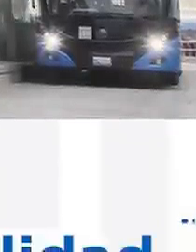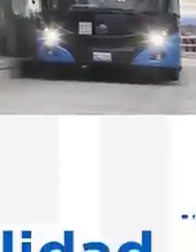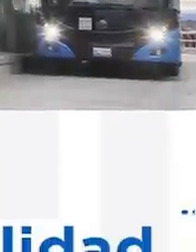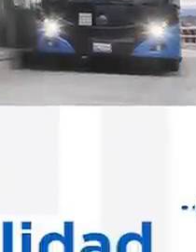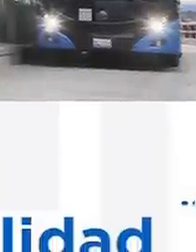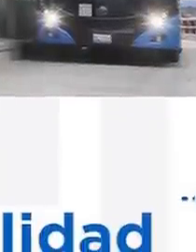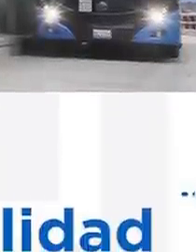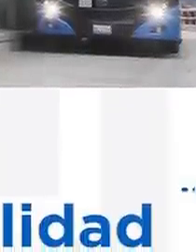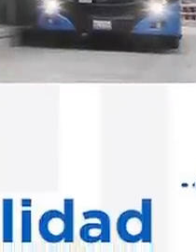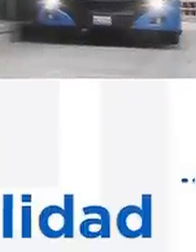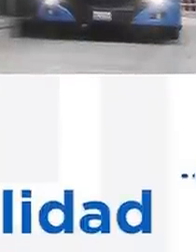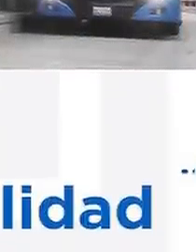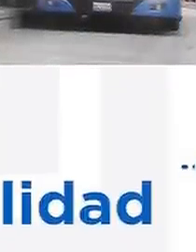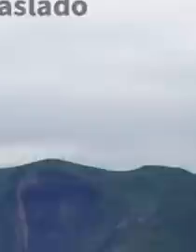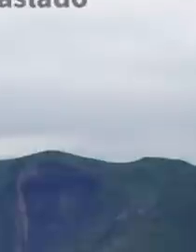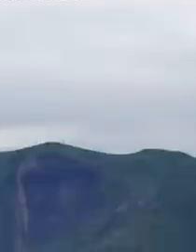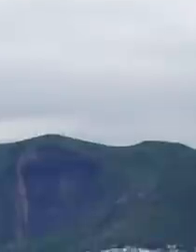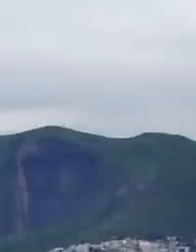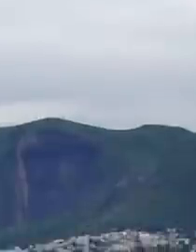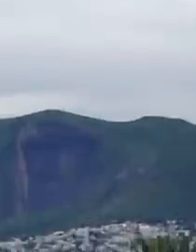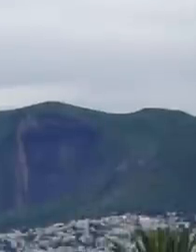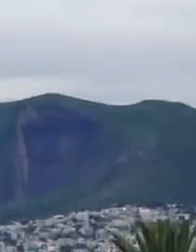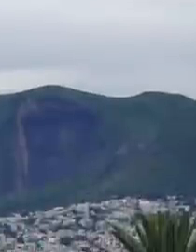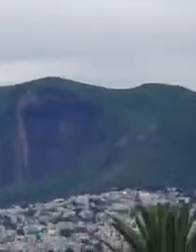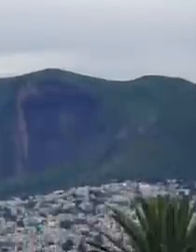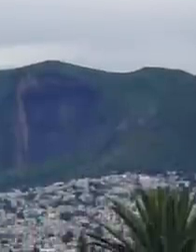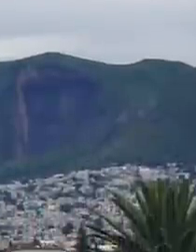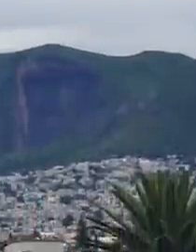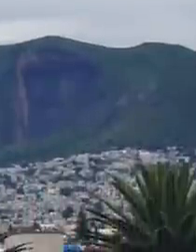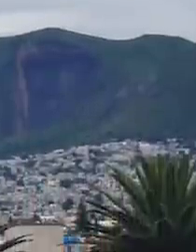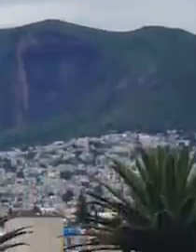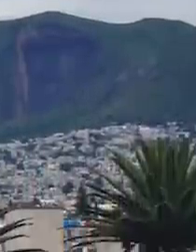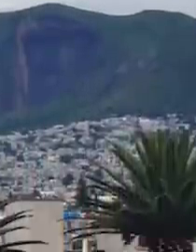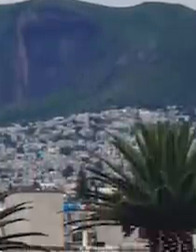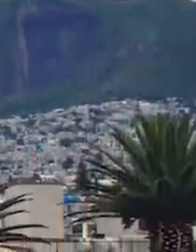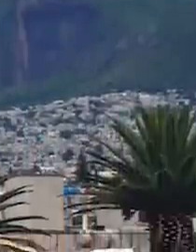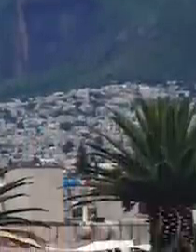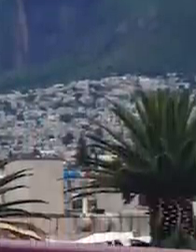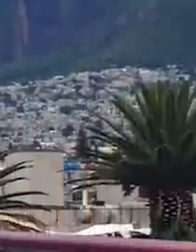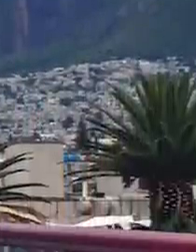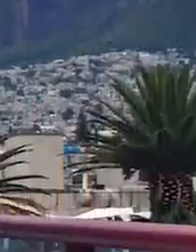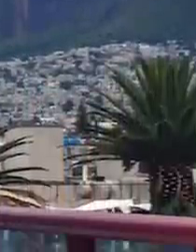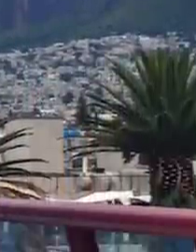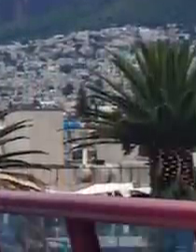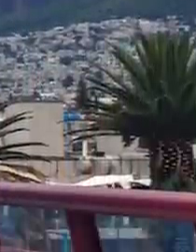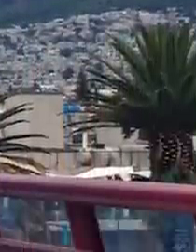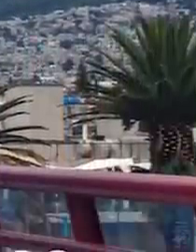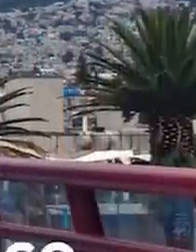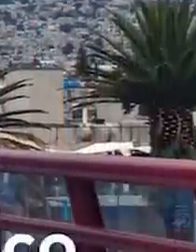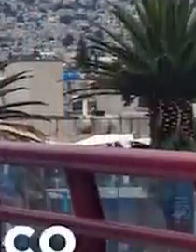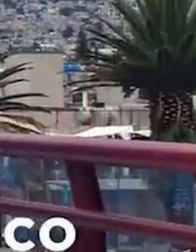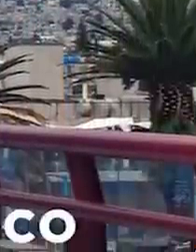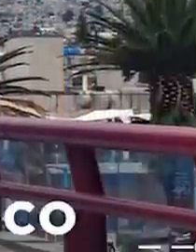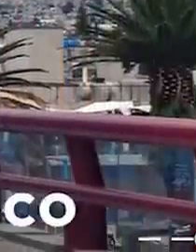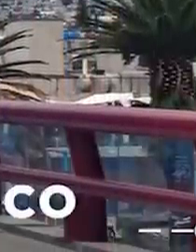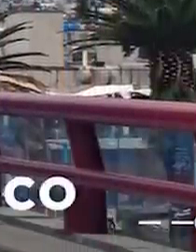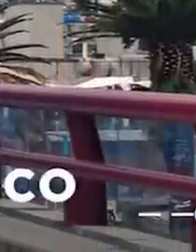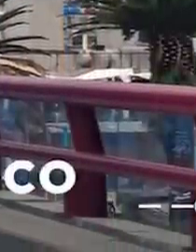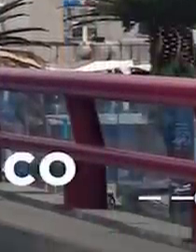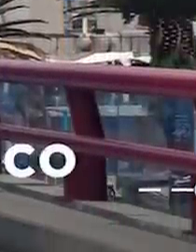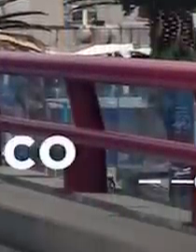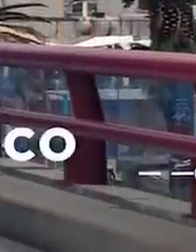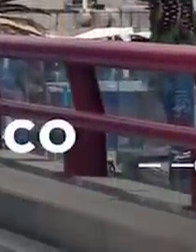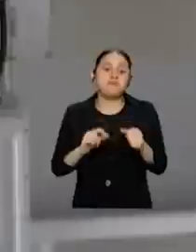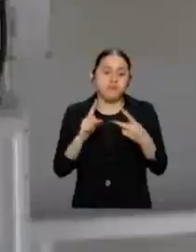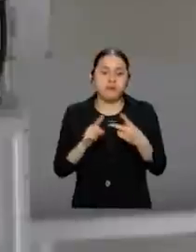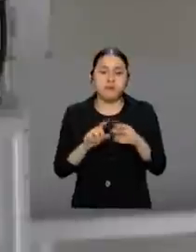18 metros y 17 sencillos de 12 metros, por lo que beneficiará a más de 130.000 habitantes de zonas cercanas y movilizará a